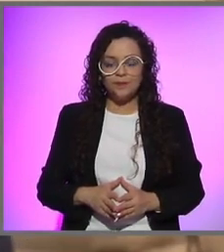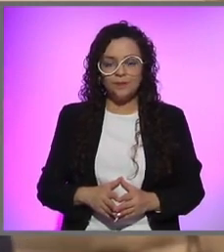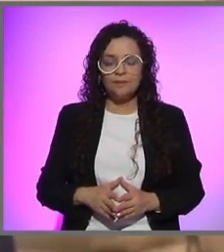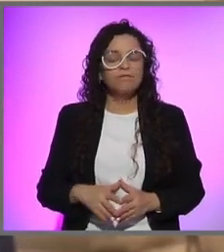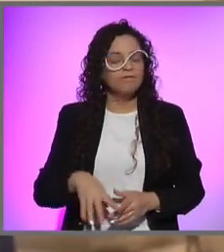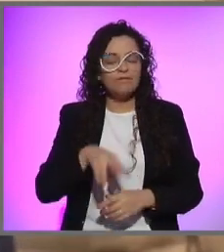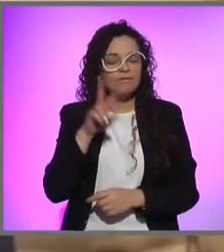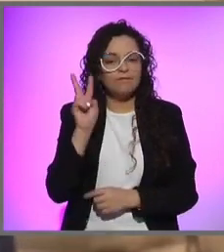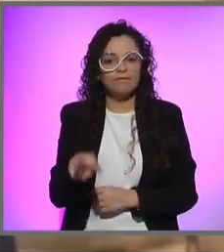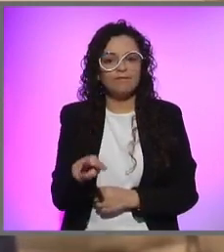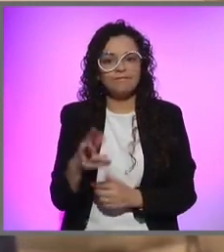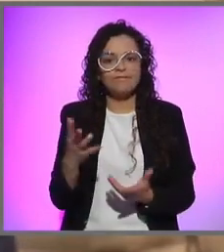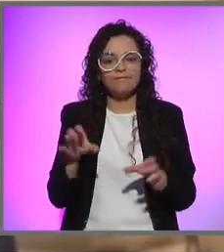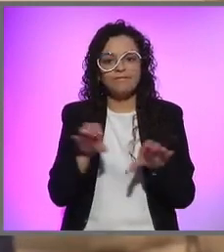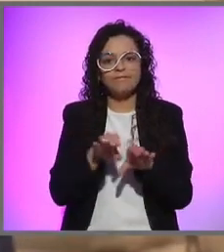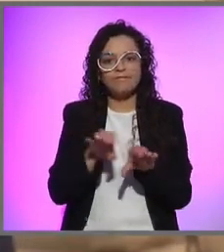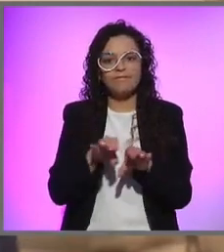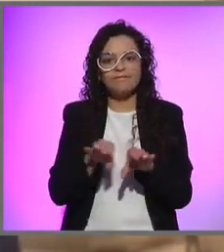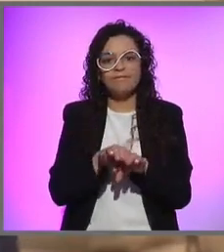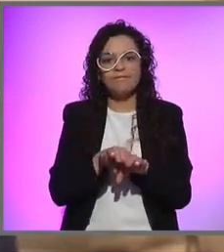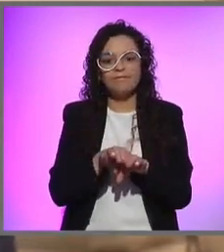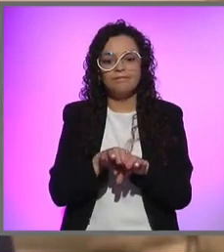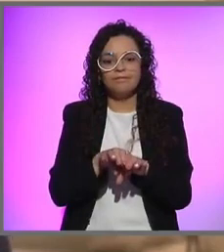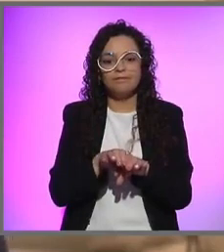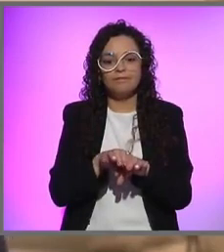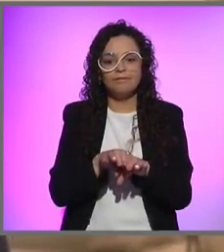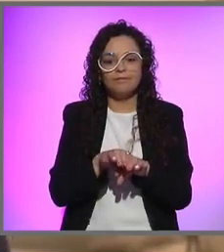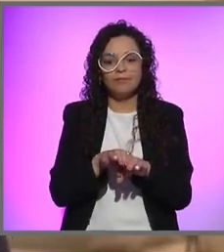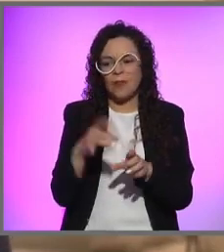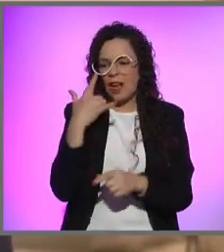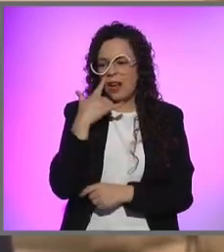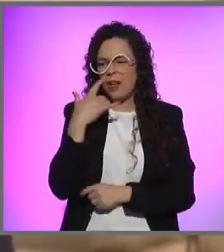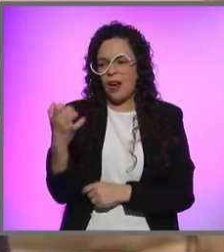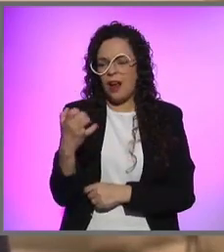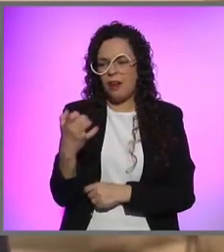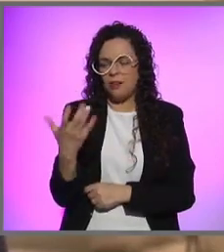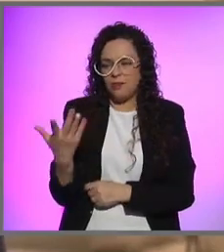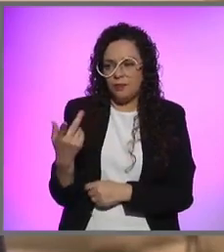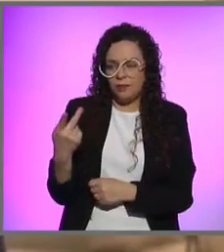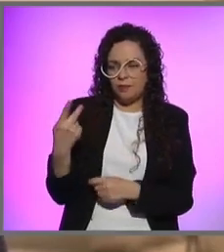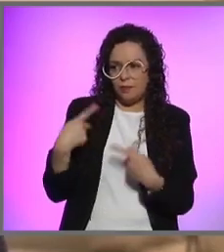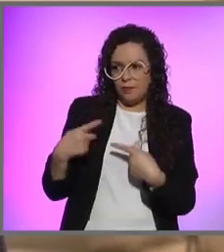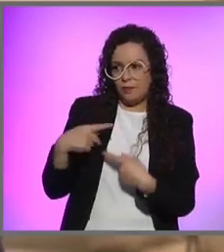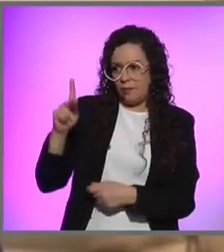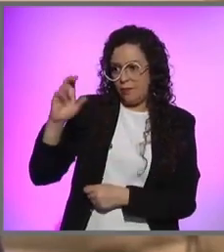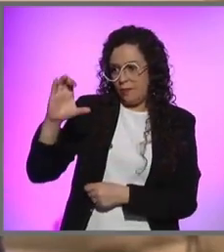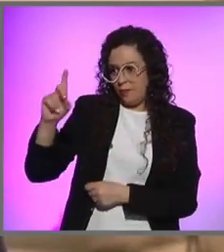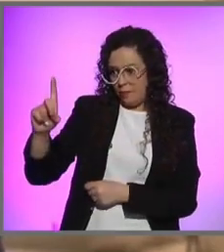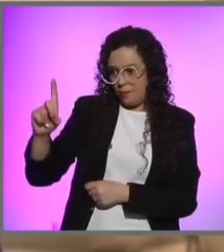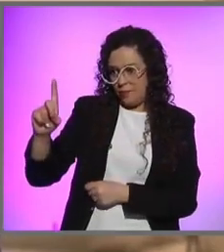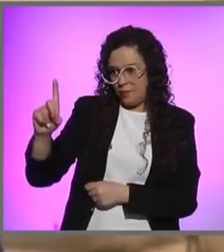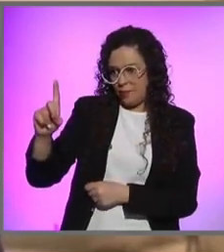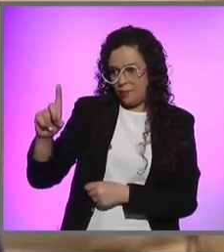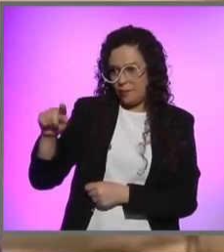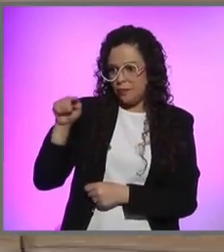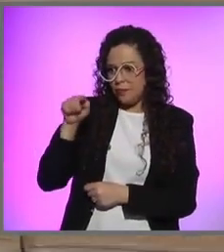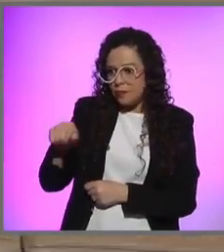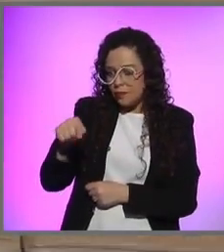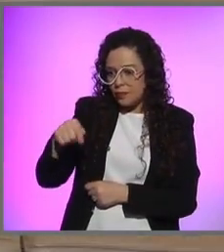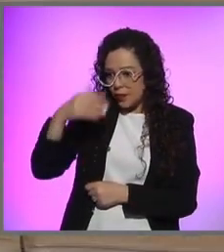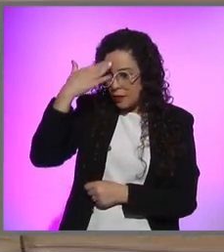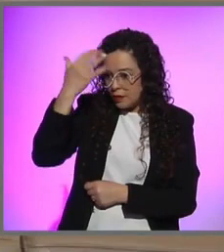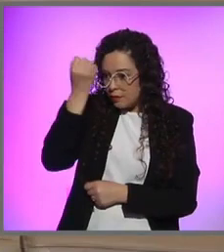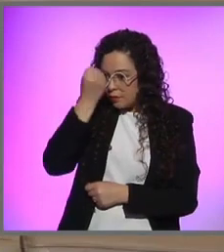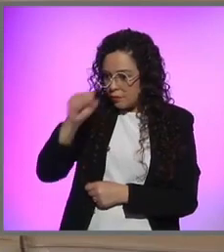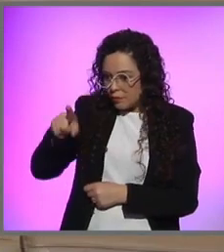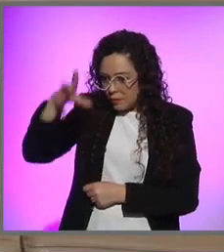encontrarnos con personas con discapacidad en reconocimientos de este tipo.